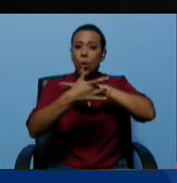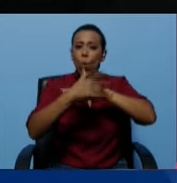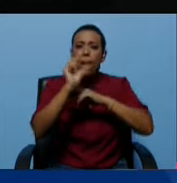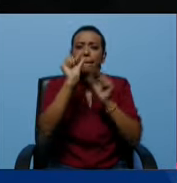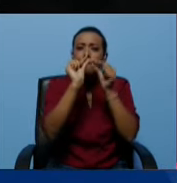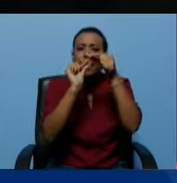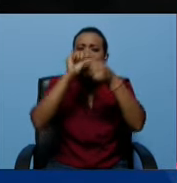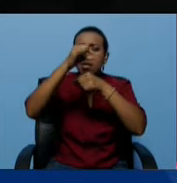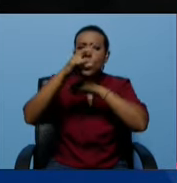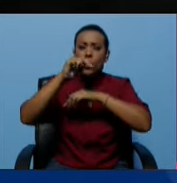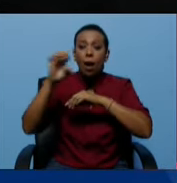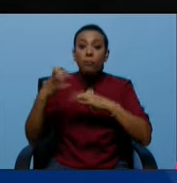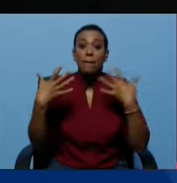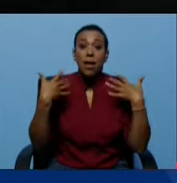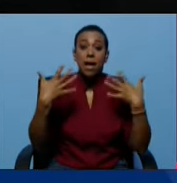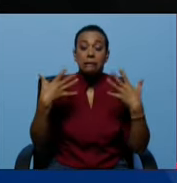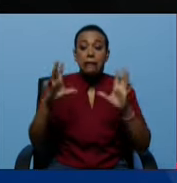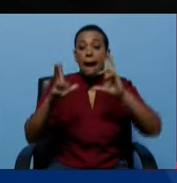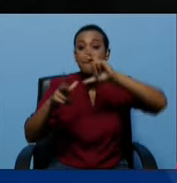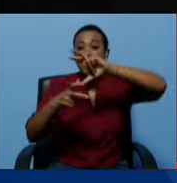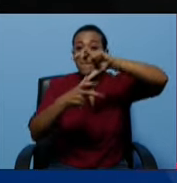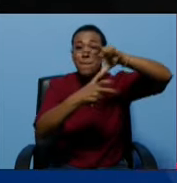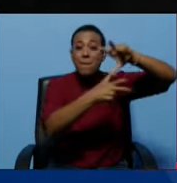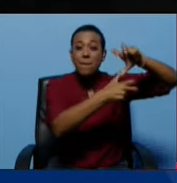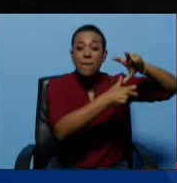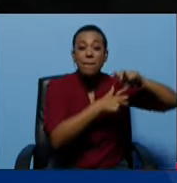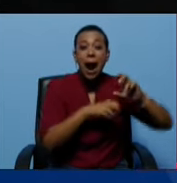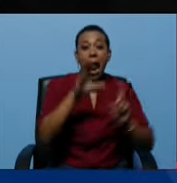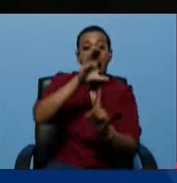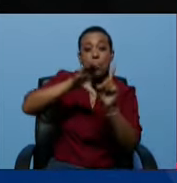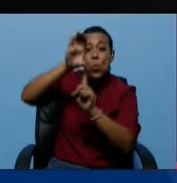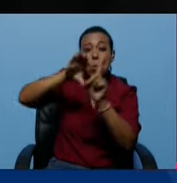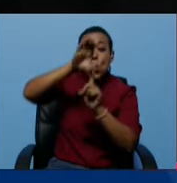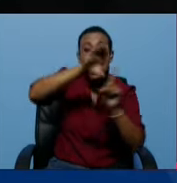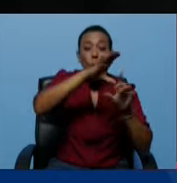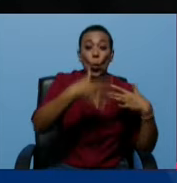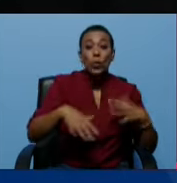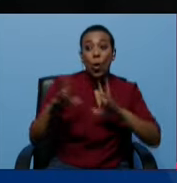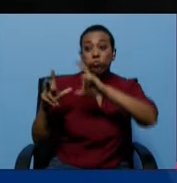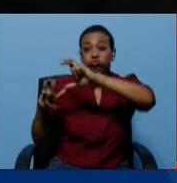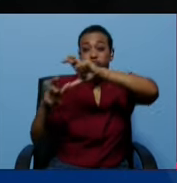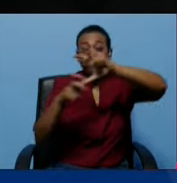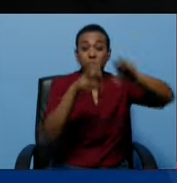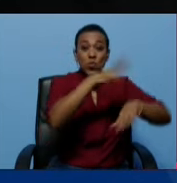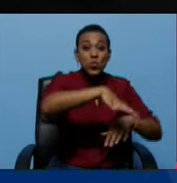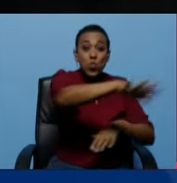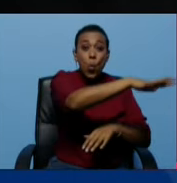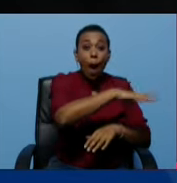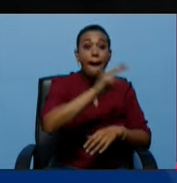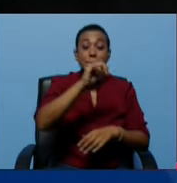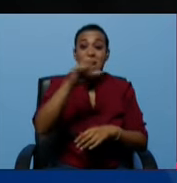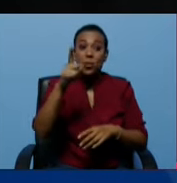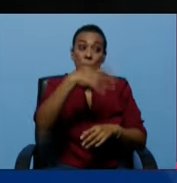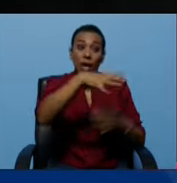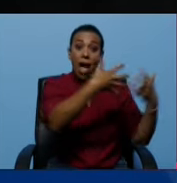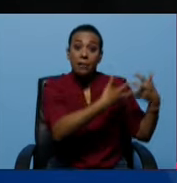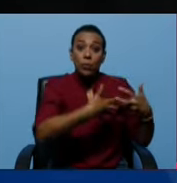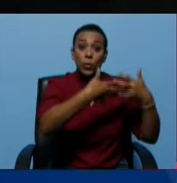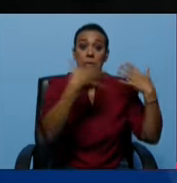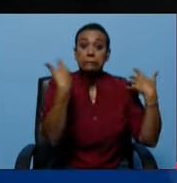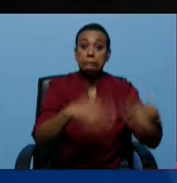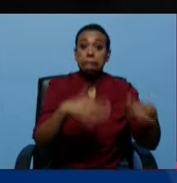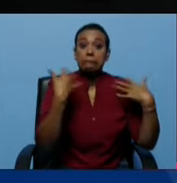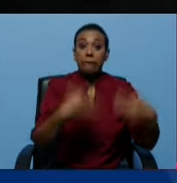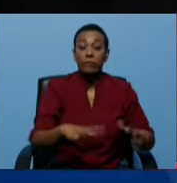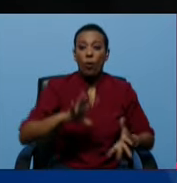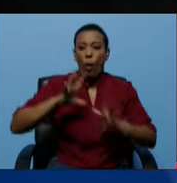ver con el ambiente, emergencia climática. Miren el huracán este Milton, son